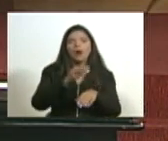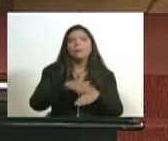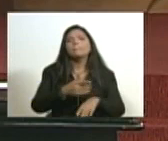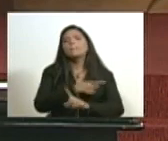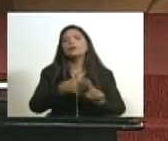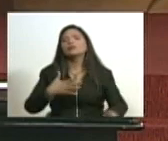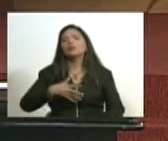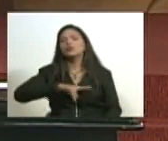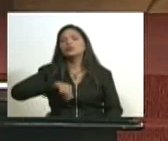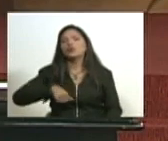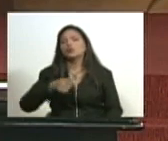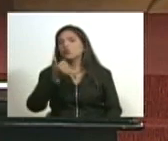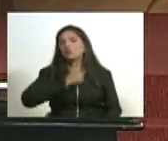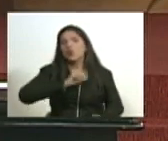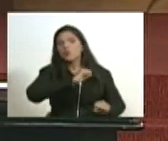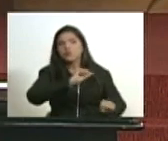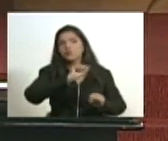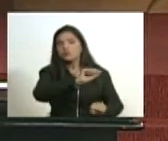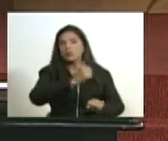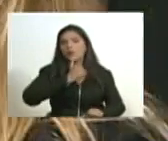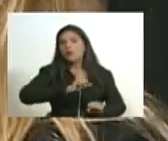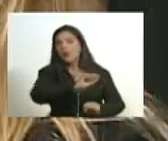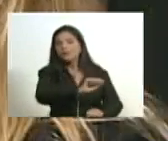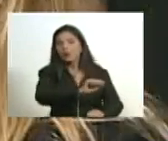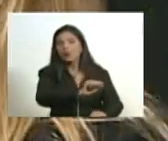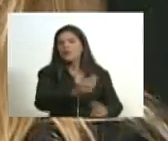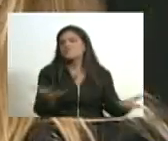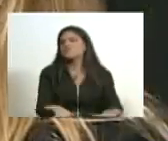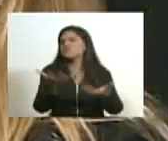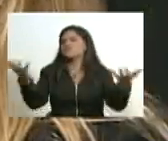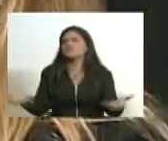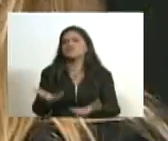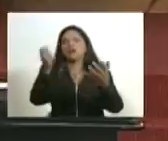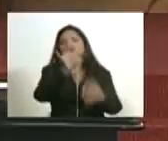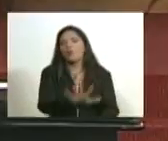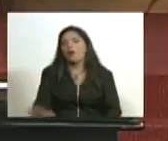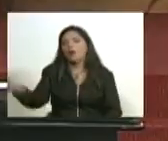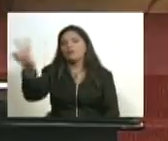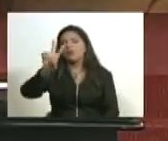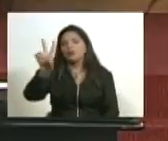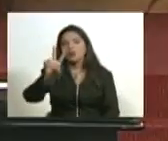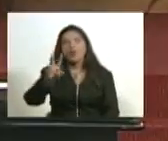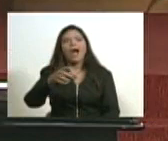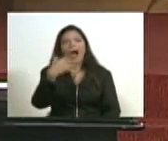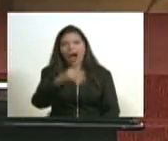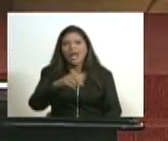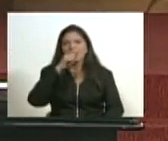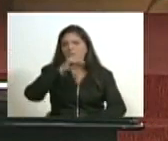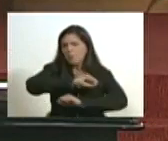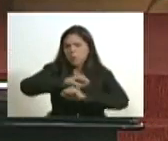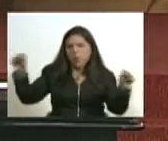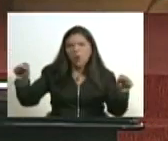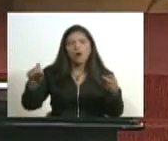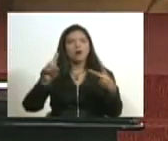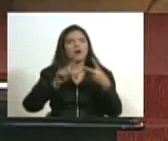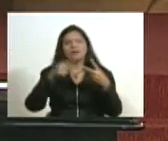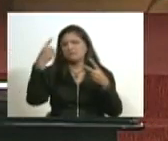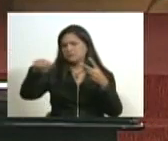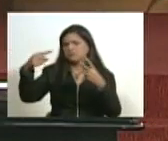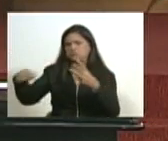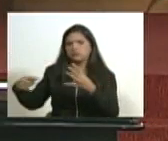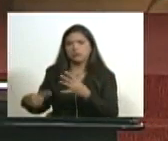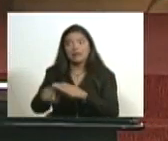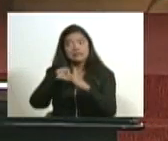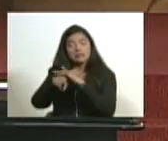hubiéramos contenido, como hemos contenido, hubieran quemado todo un país. Y llevan explosivos, cosas, de todo, y se